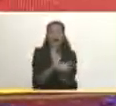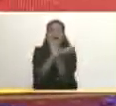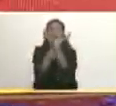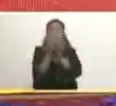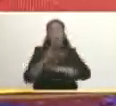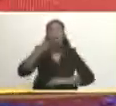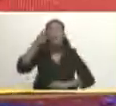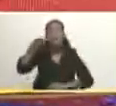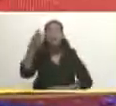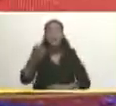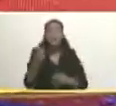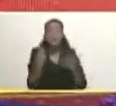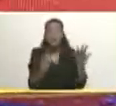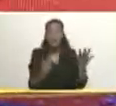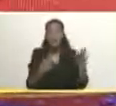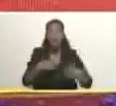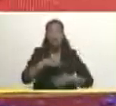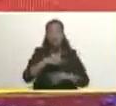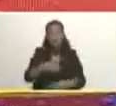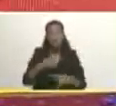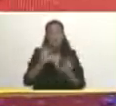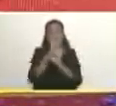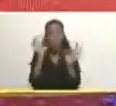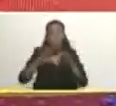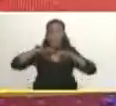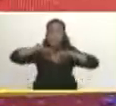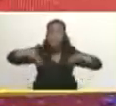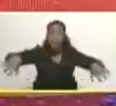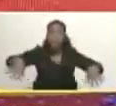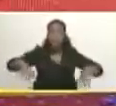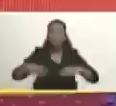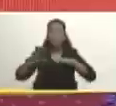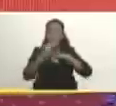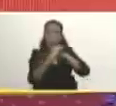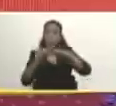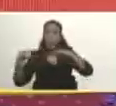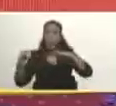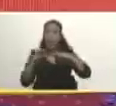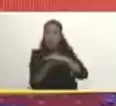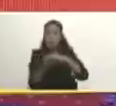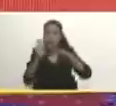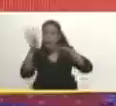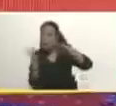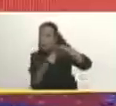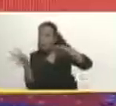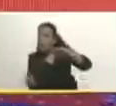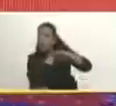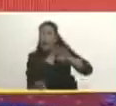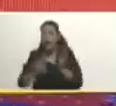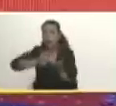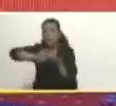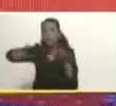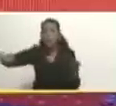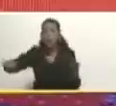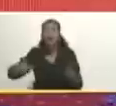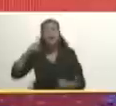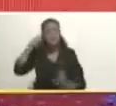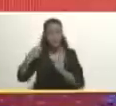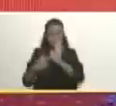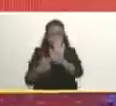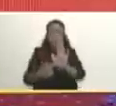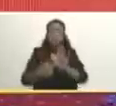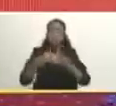geopolítico, con la intención imperial de separar la Guayana Esequiba del territorio nacional venezolano, tengan